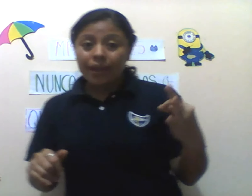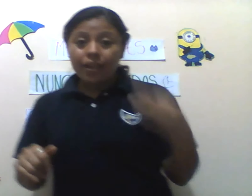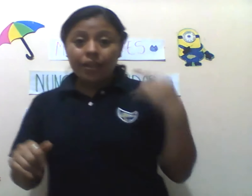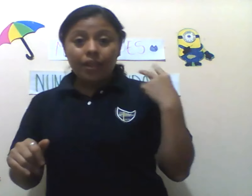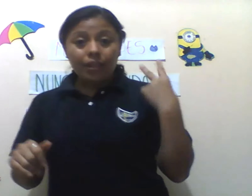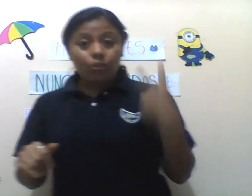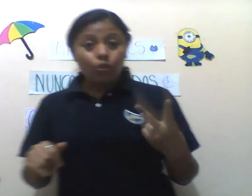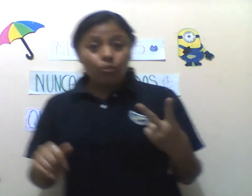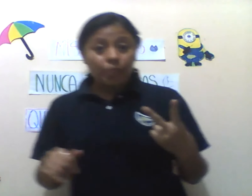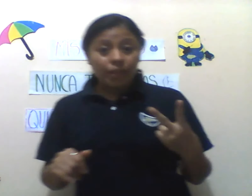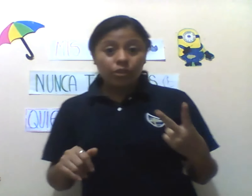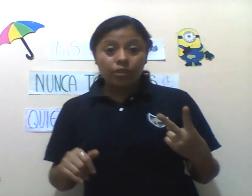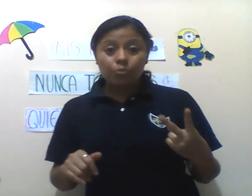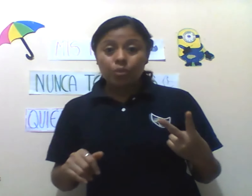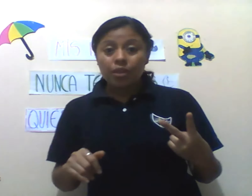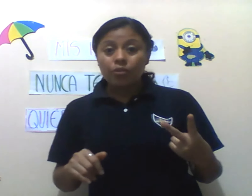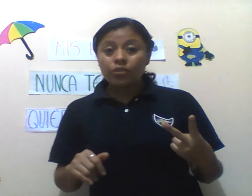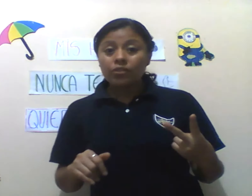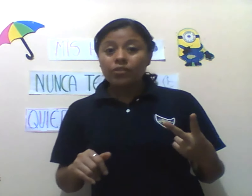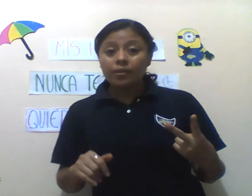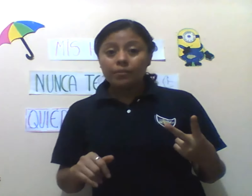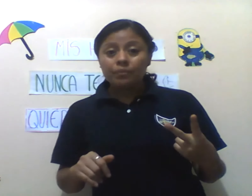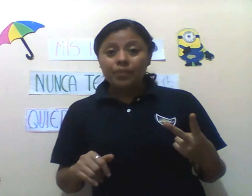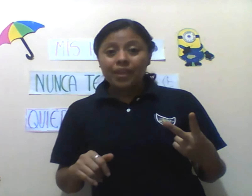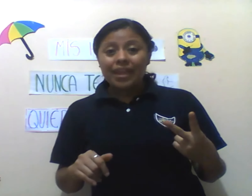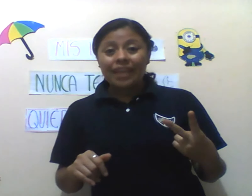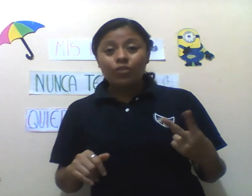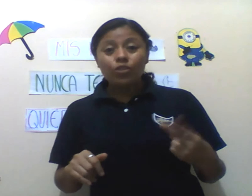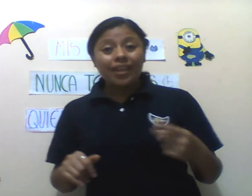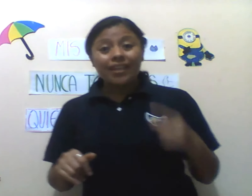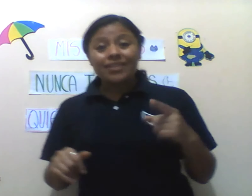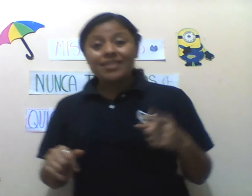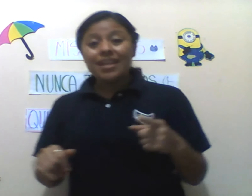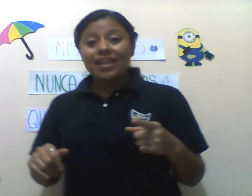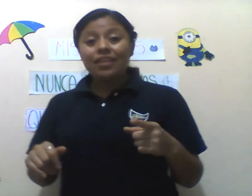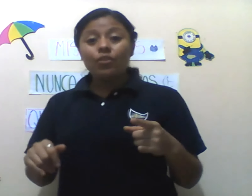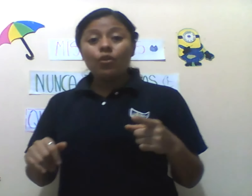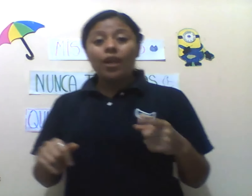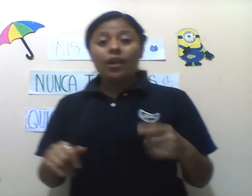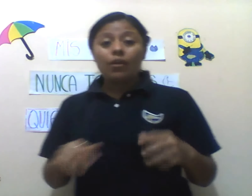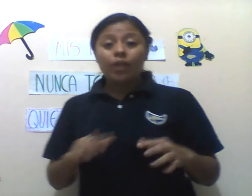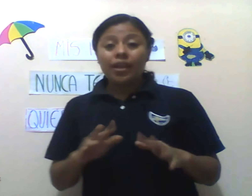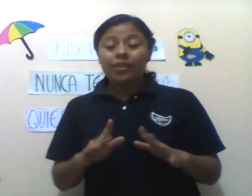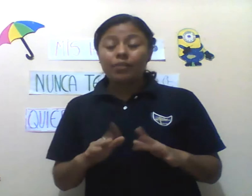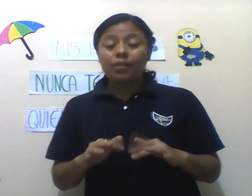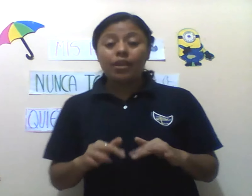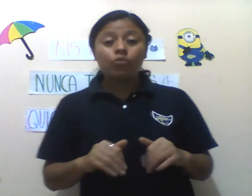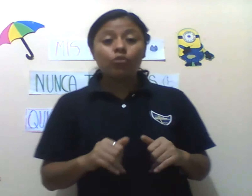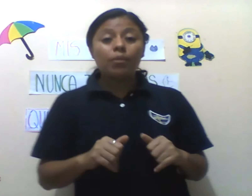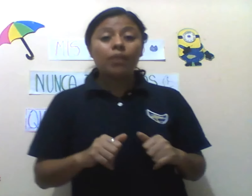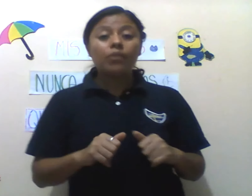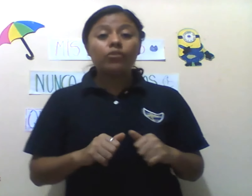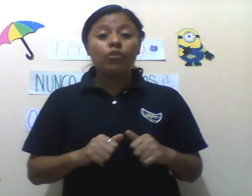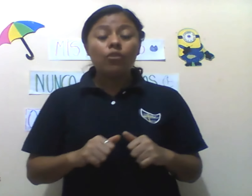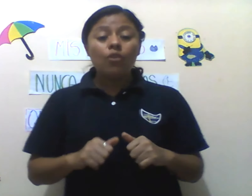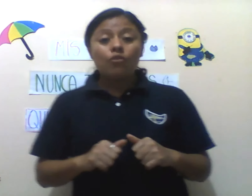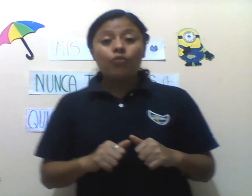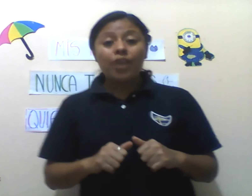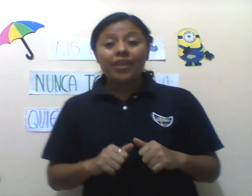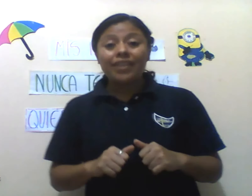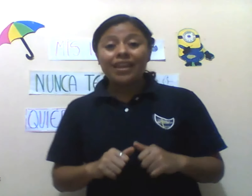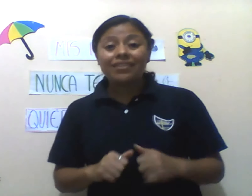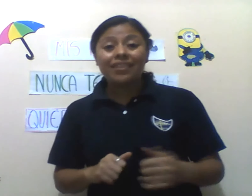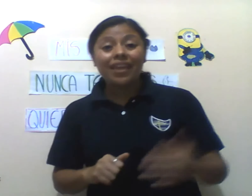marcar y 2 para que ustedes puedan contestar. La nota que les ha salido a la hora que terminaron su evaluación